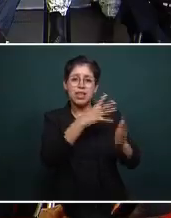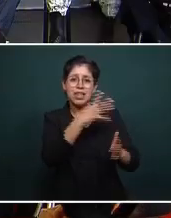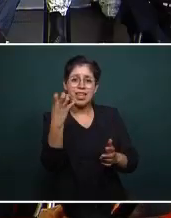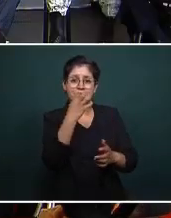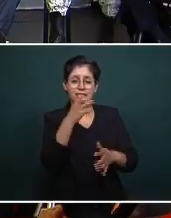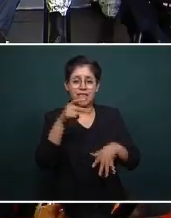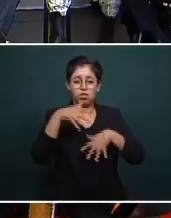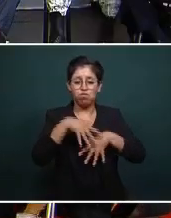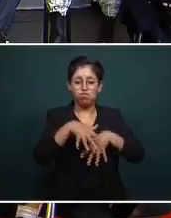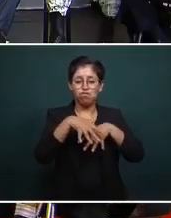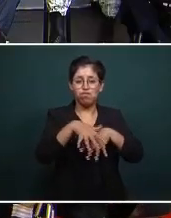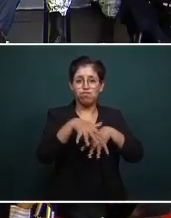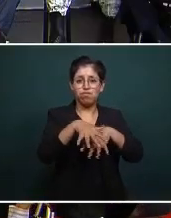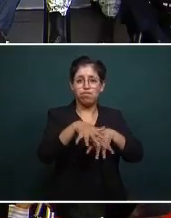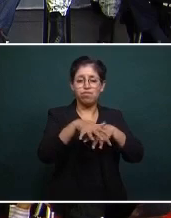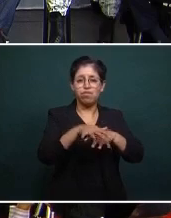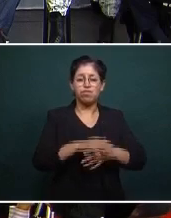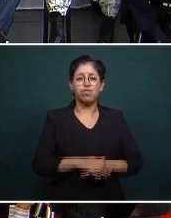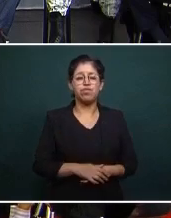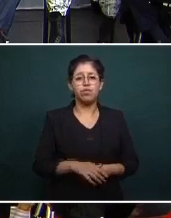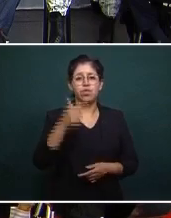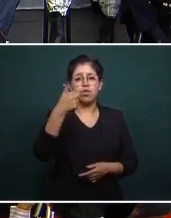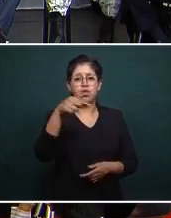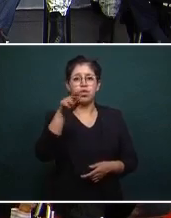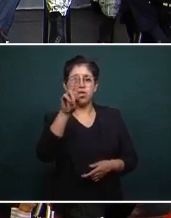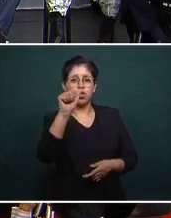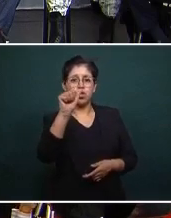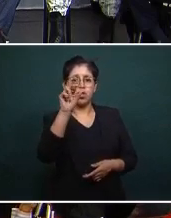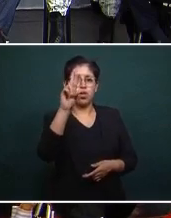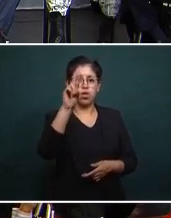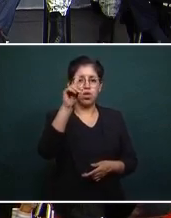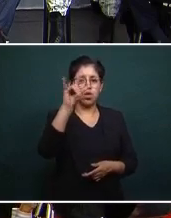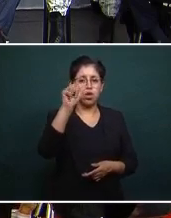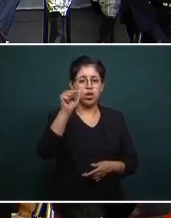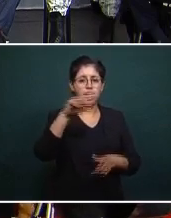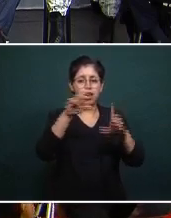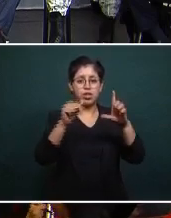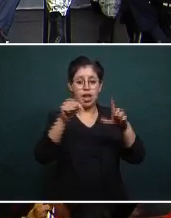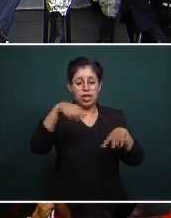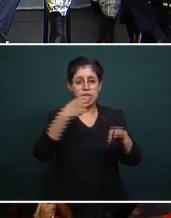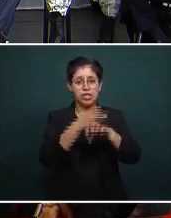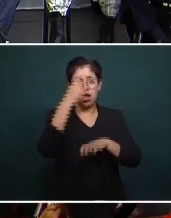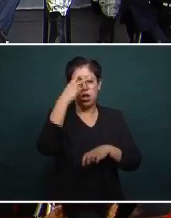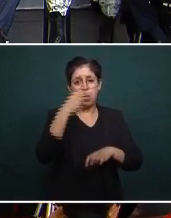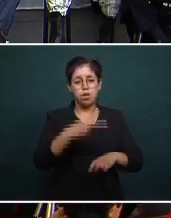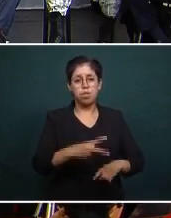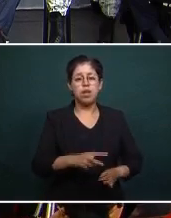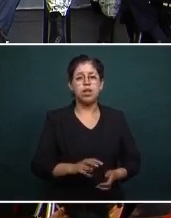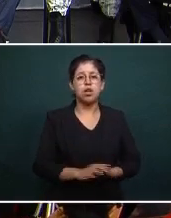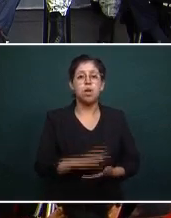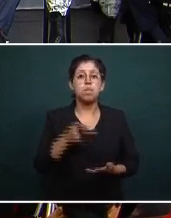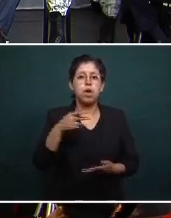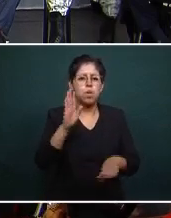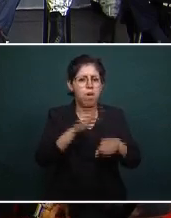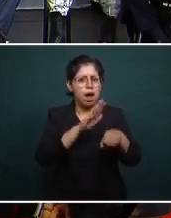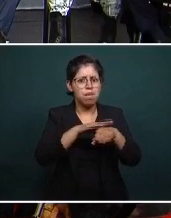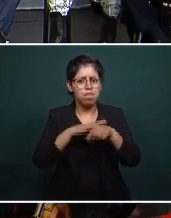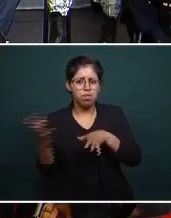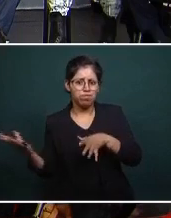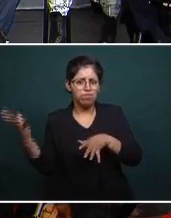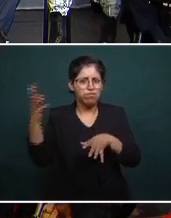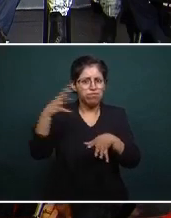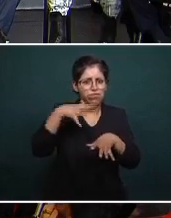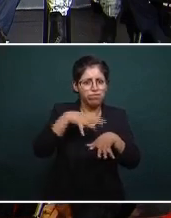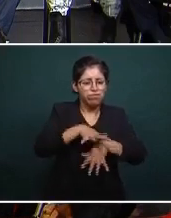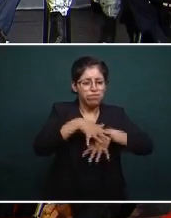3.500 elementos de la Guardia Nacional en el Estado de México, pero van a llegar a ser más